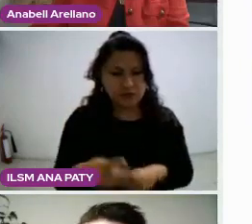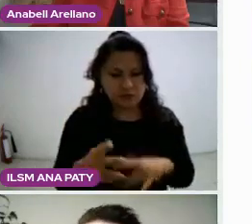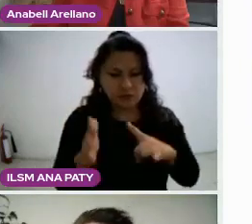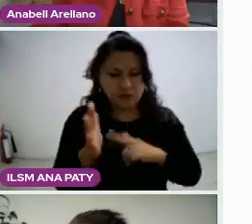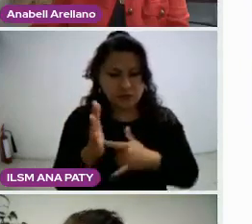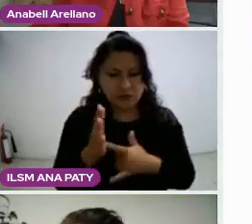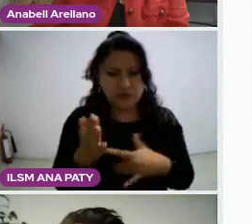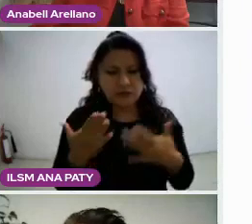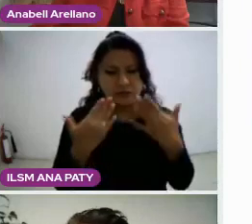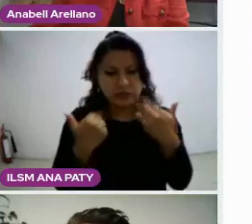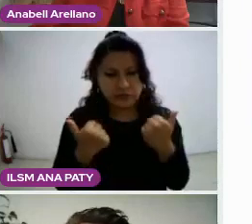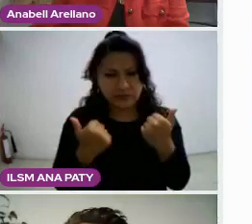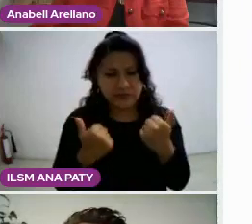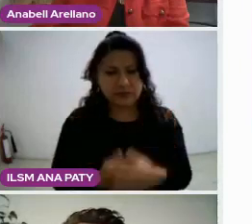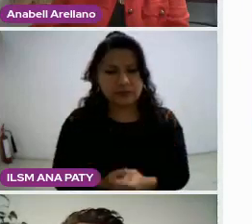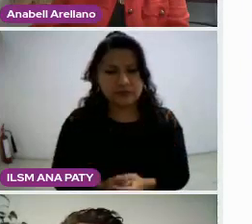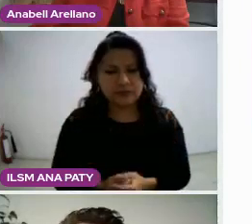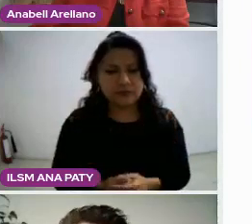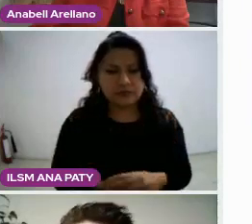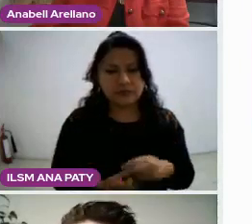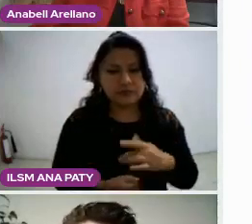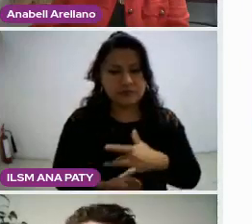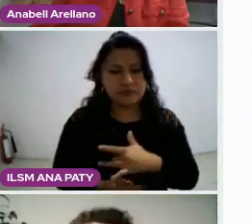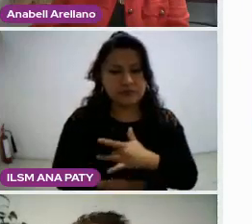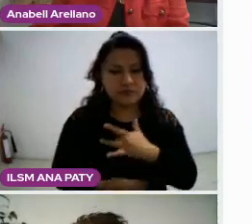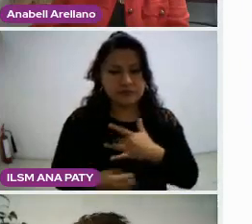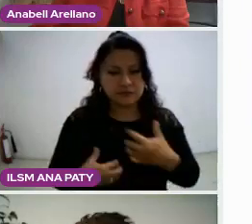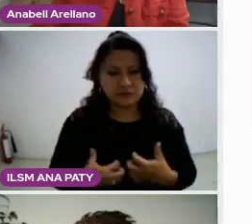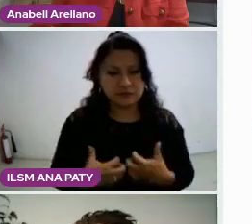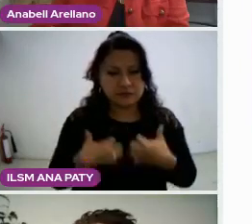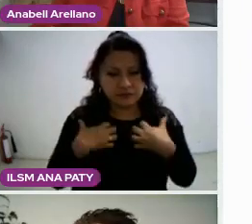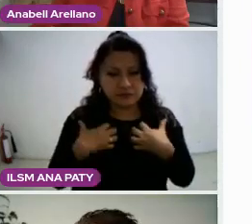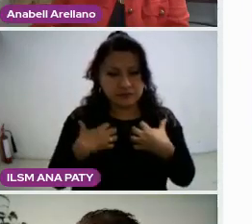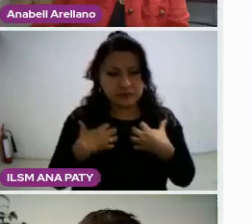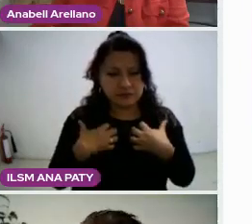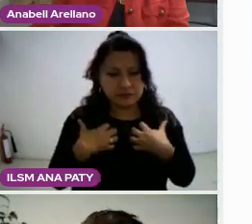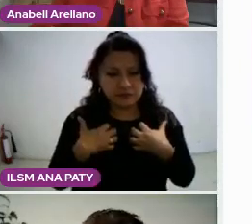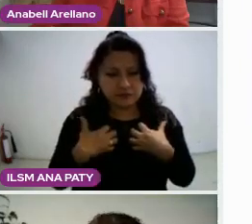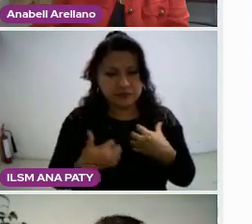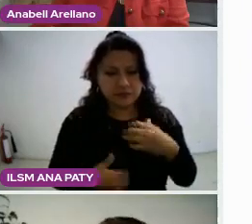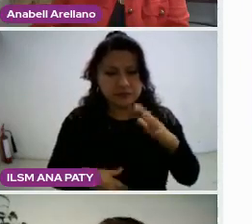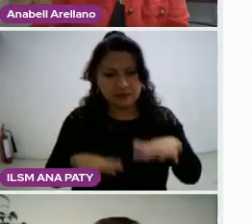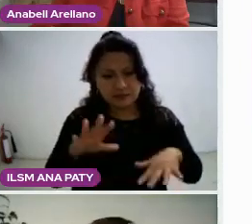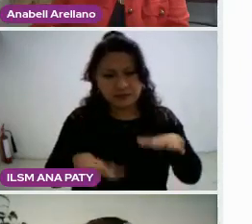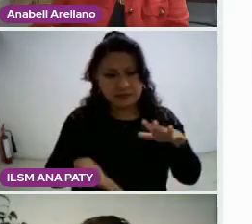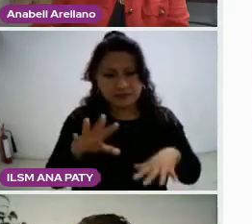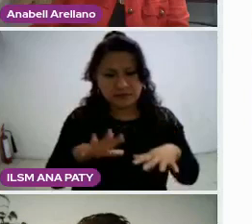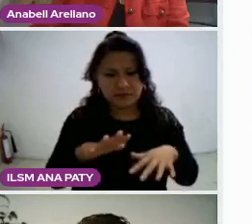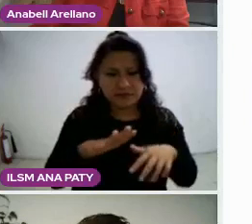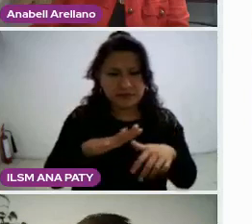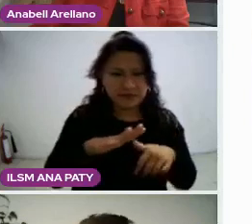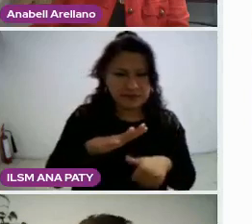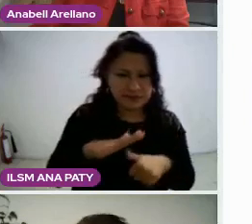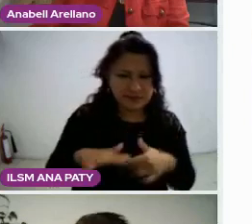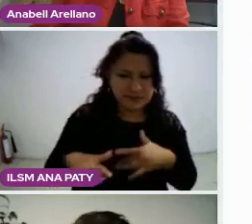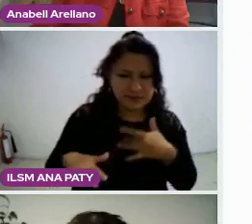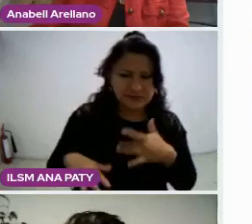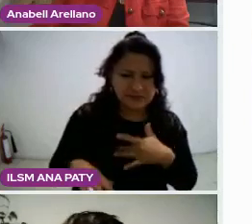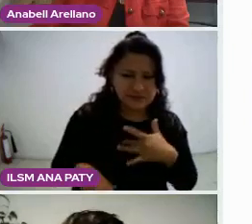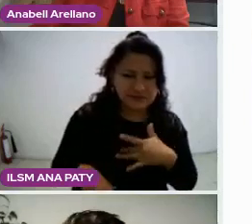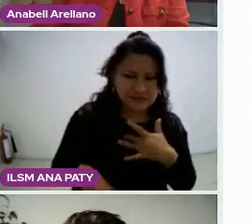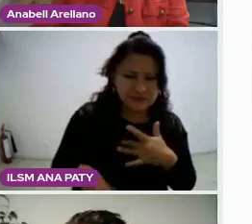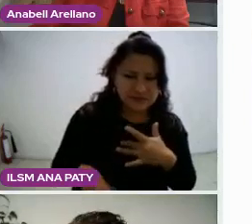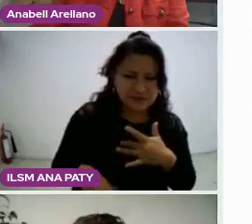hacer explotar, ¿no? Inclinación al aislamiento sin tener una sensación de soledad. Esto es importante. No les